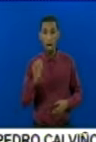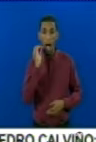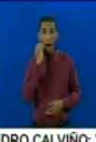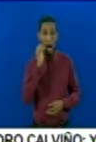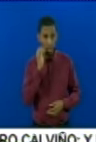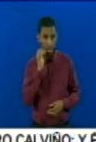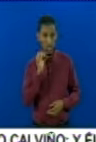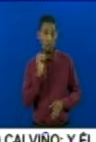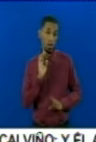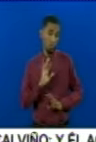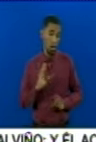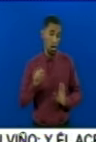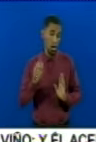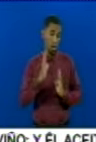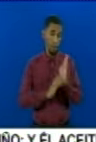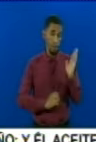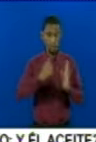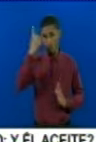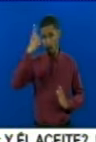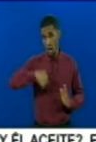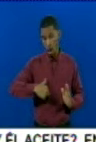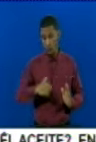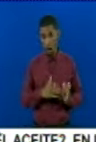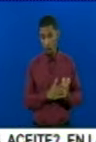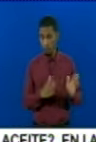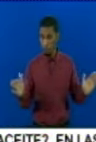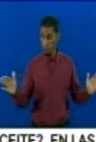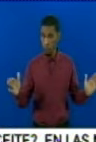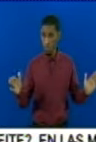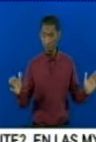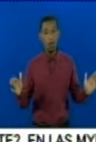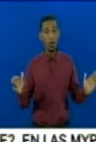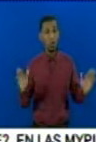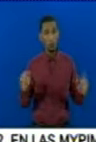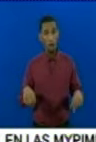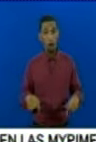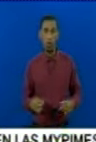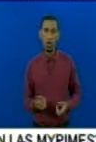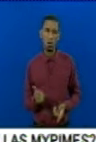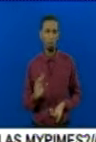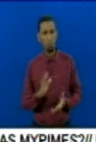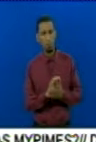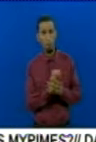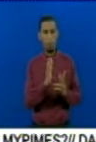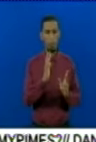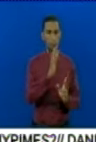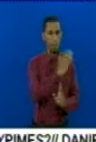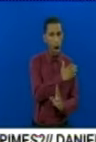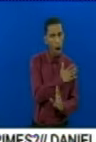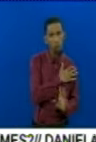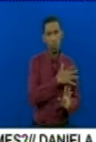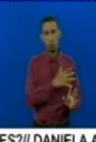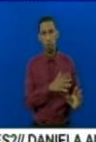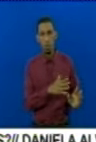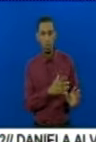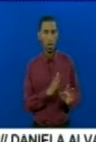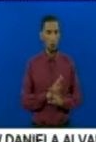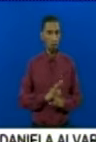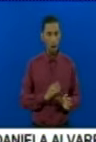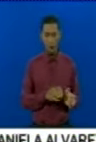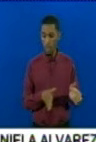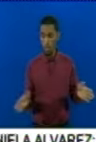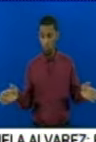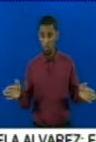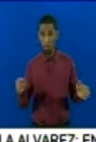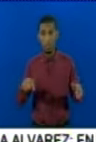que estuvimos en el mes de abril, cuando empezó este mes, finales de marzo, después del 15 de marzo y principio de